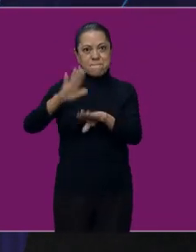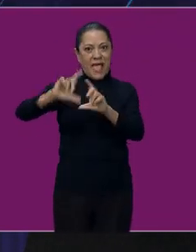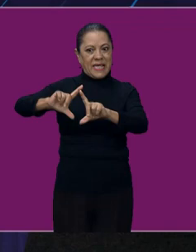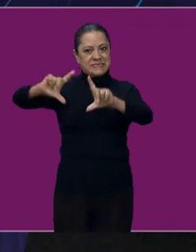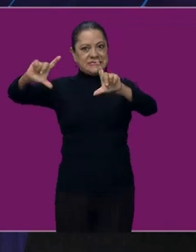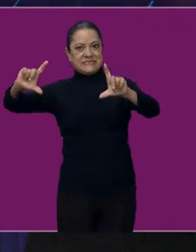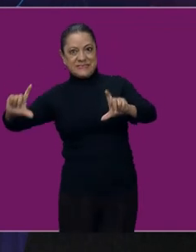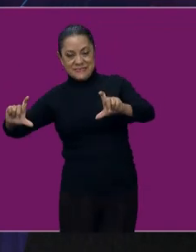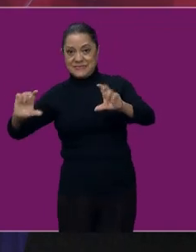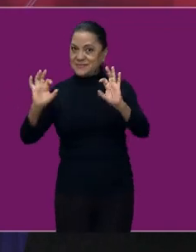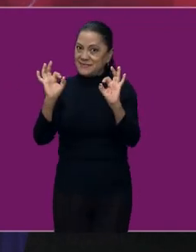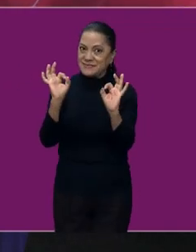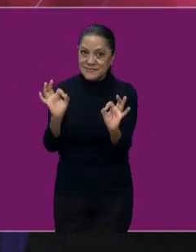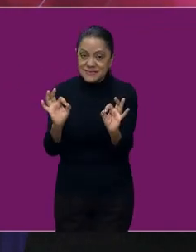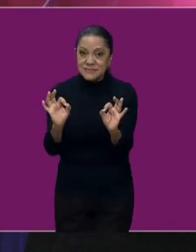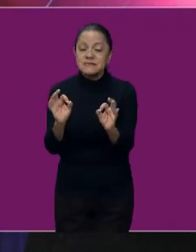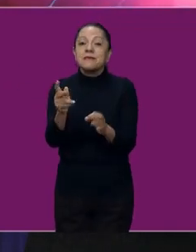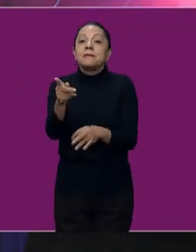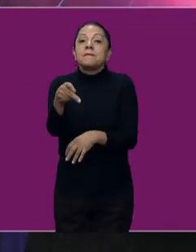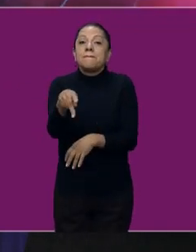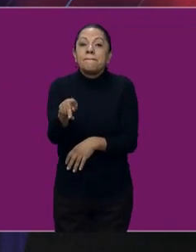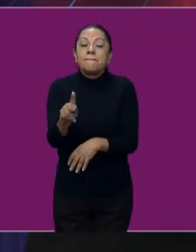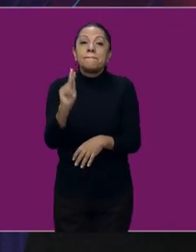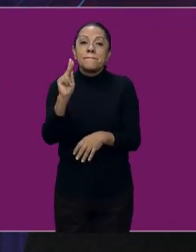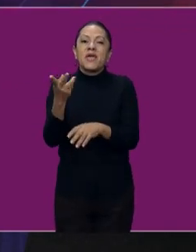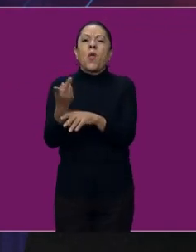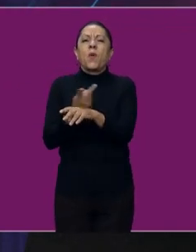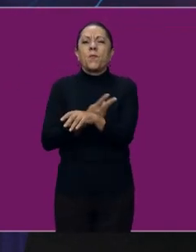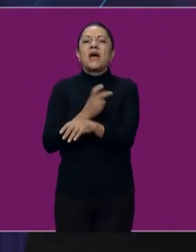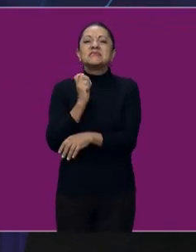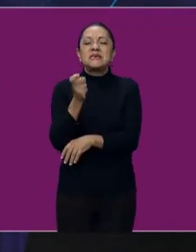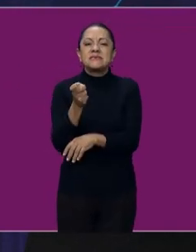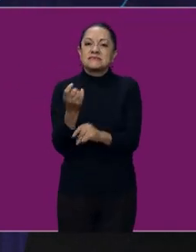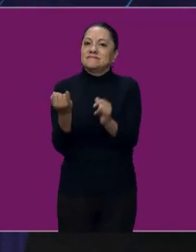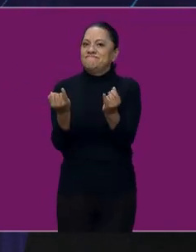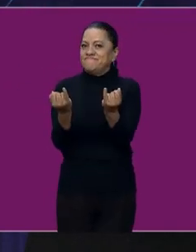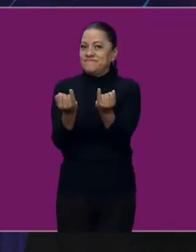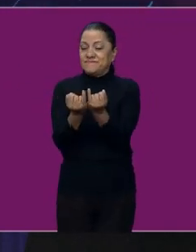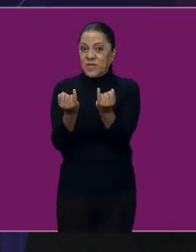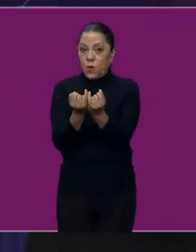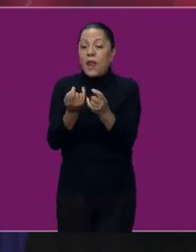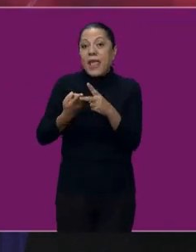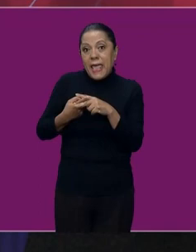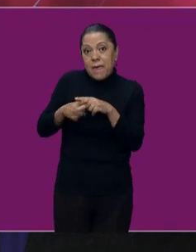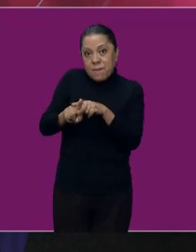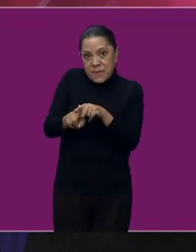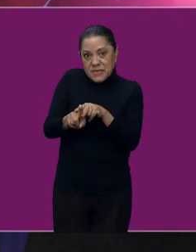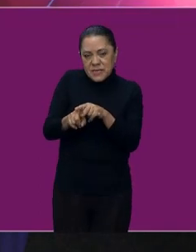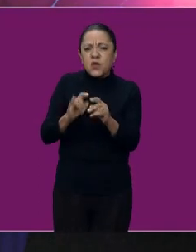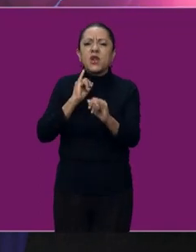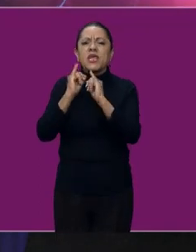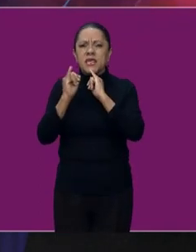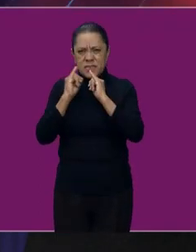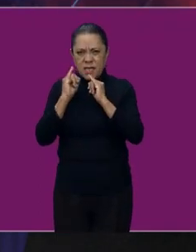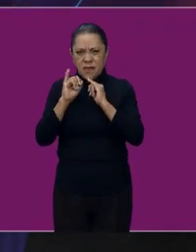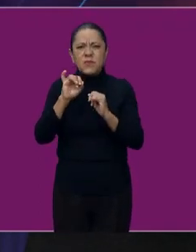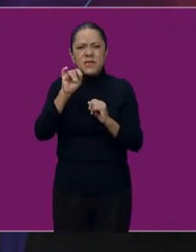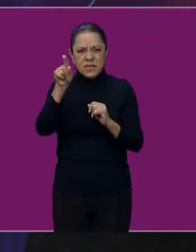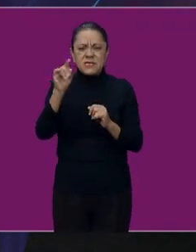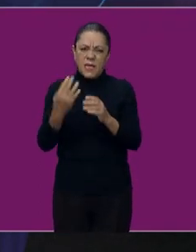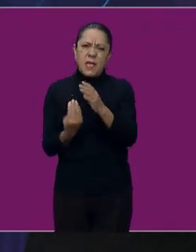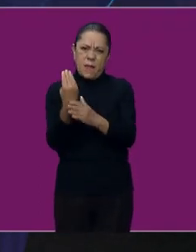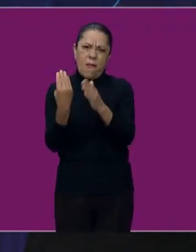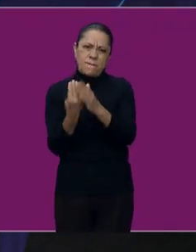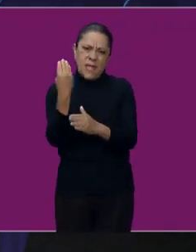grande pero lo que sucede es que igual empezaron los intérpretes que están en las